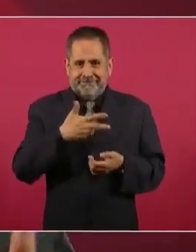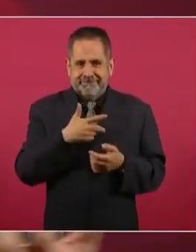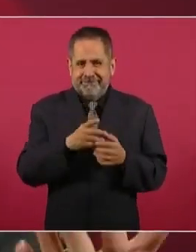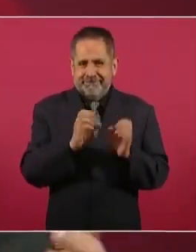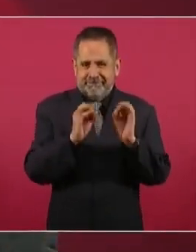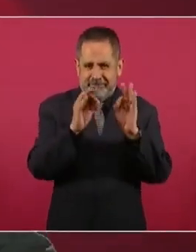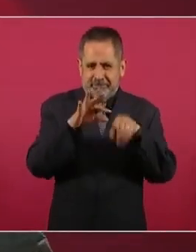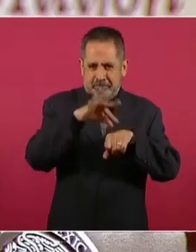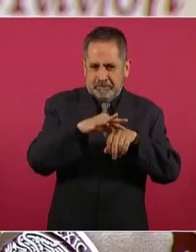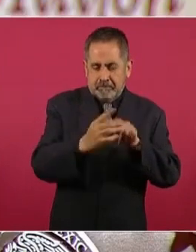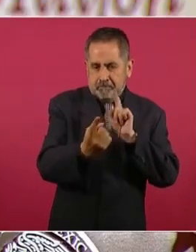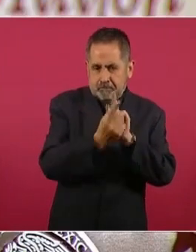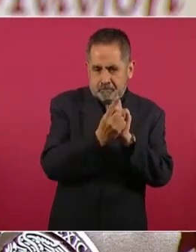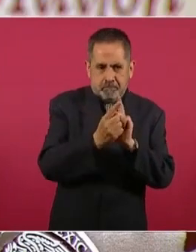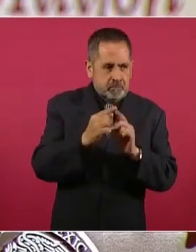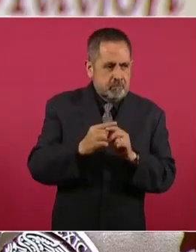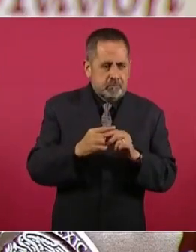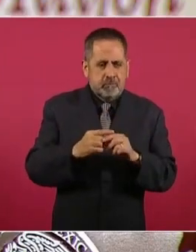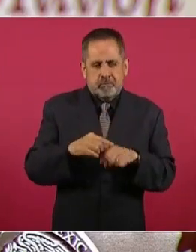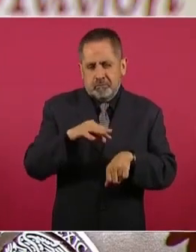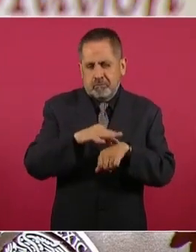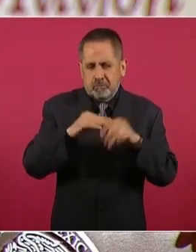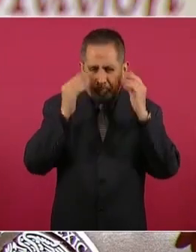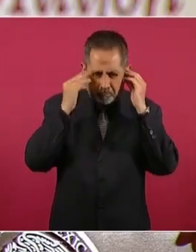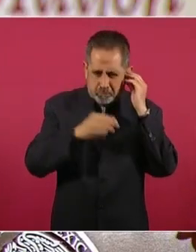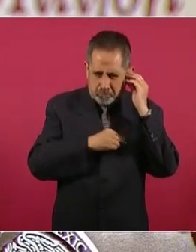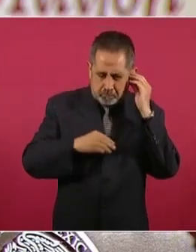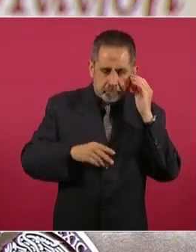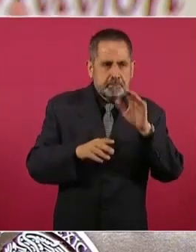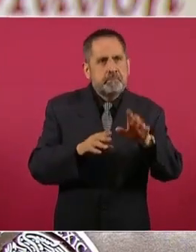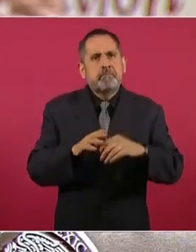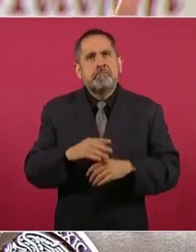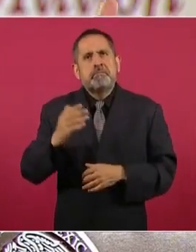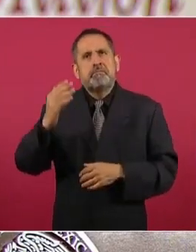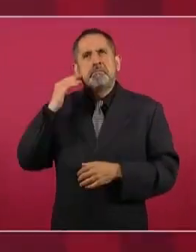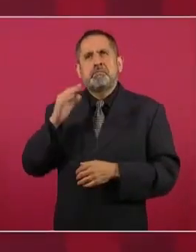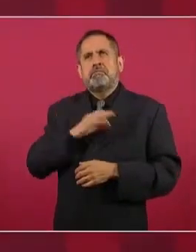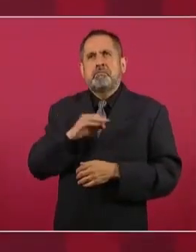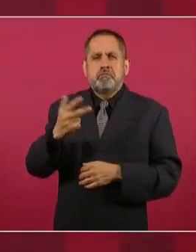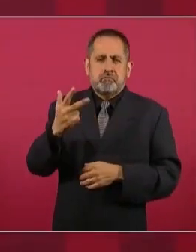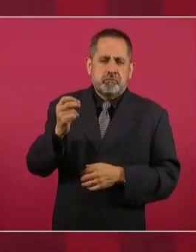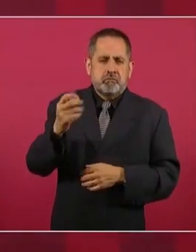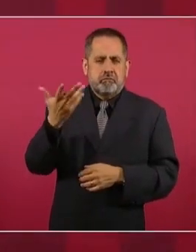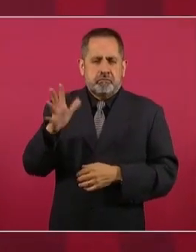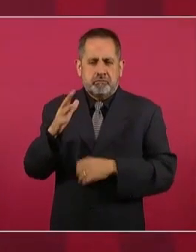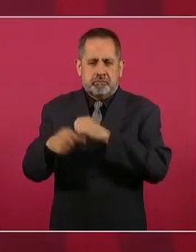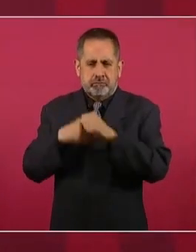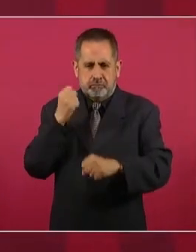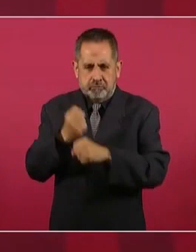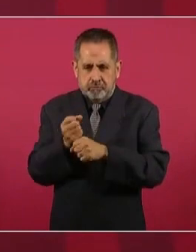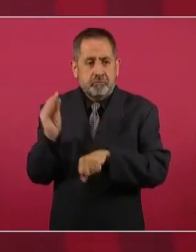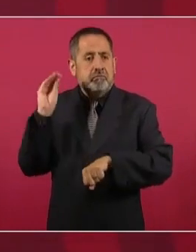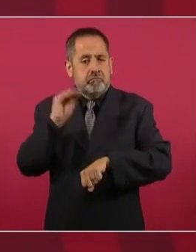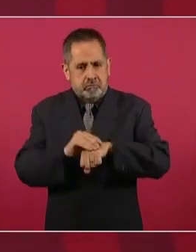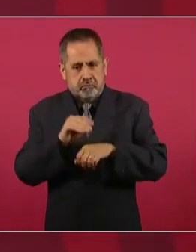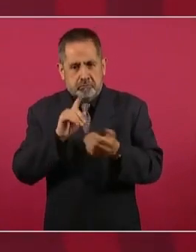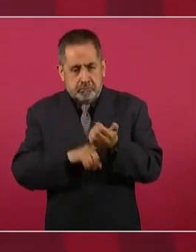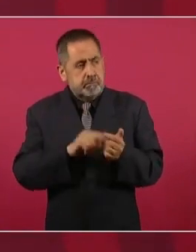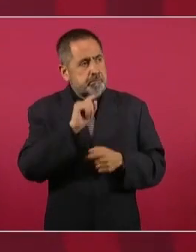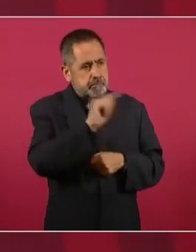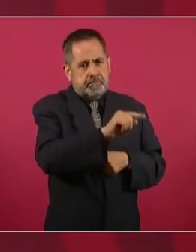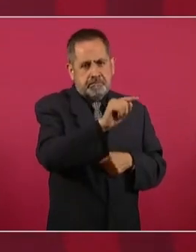los últimos aproximadamente 8 años a 10 años se empezaron a establecer este tipo de unidades de atención